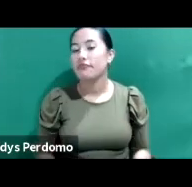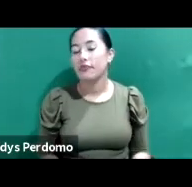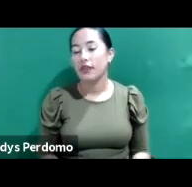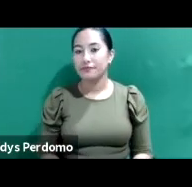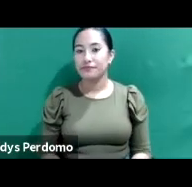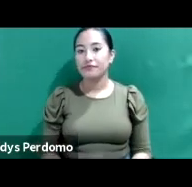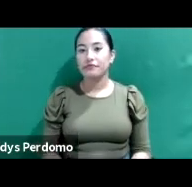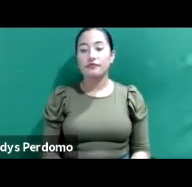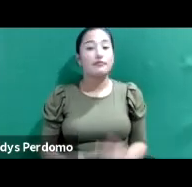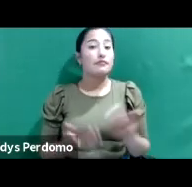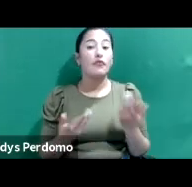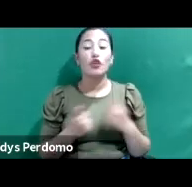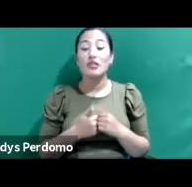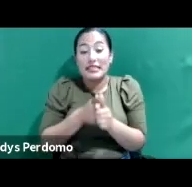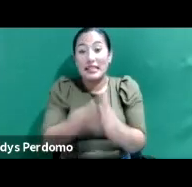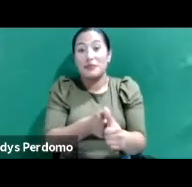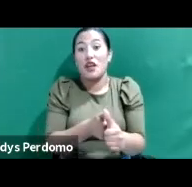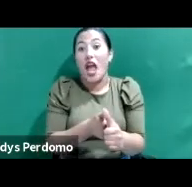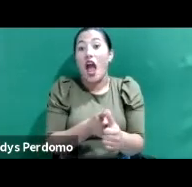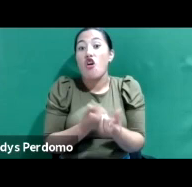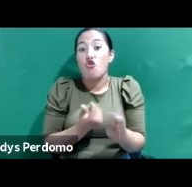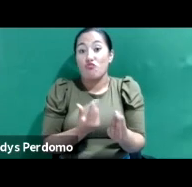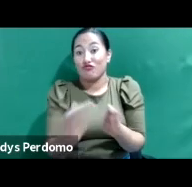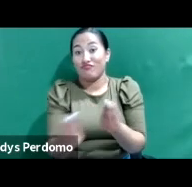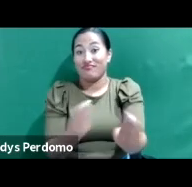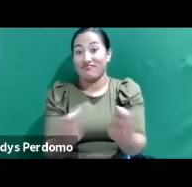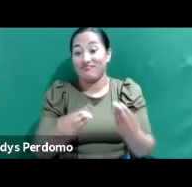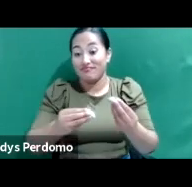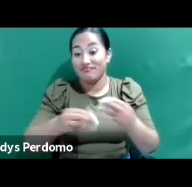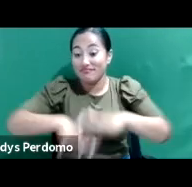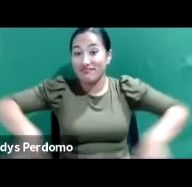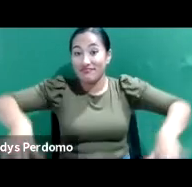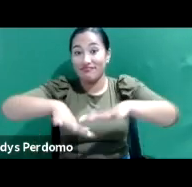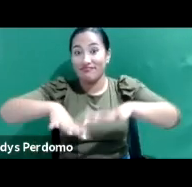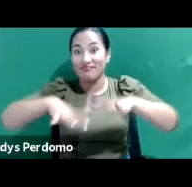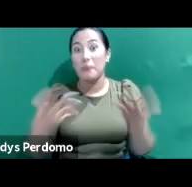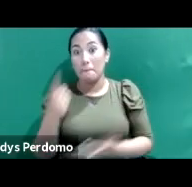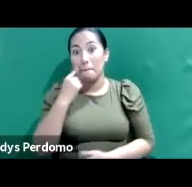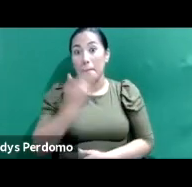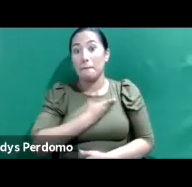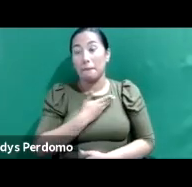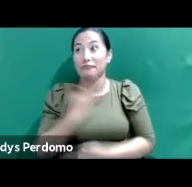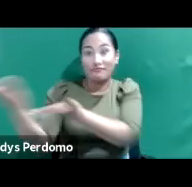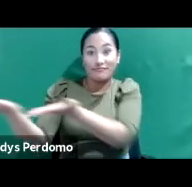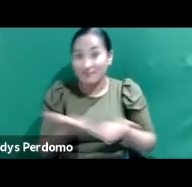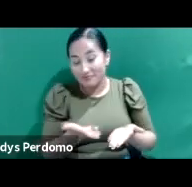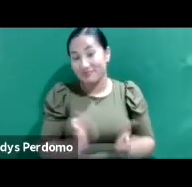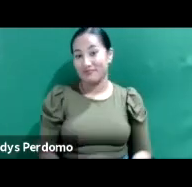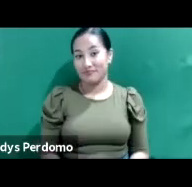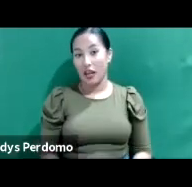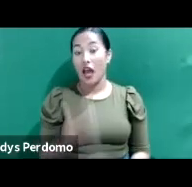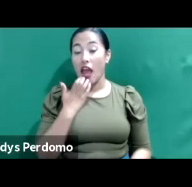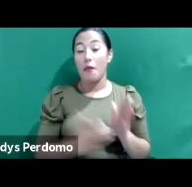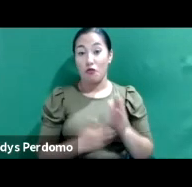de intervenciones grupales que se realizan en diferentes sitios para padres, que va dirigido para padres. Ejemplo, nosotros vamos a hacer